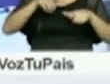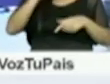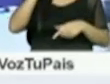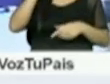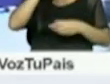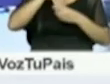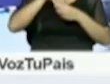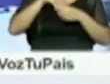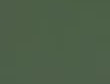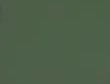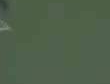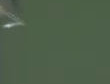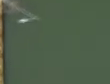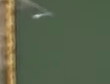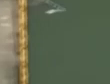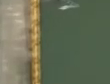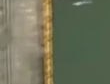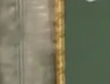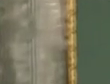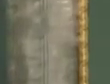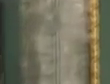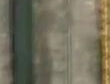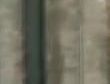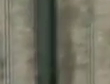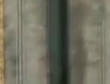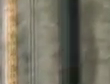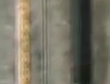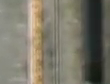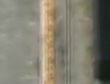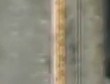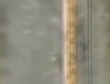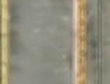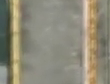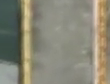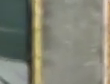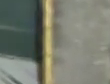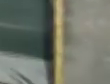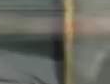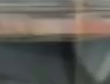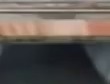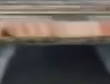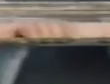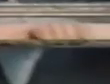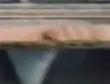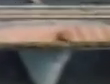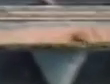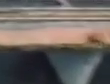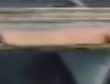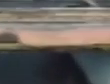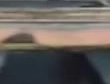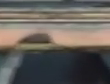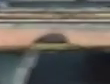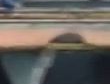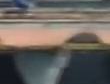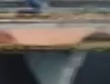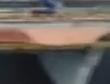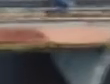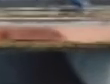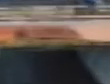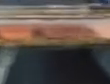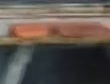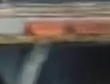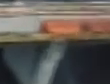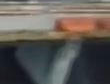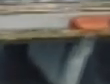Sinclair. El Ecuador es exportador de energía renovable que no contamina y que sirve para el desarrollo del país, fue lo que resaltó